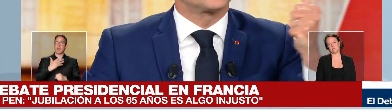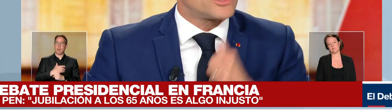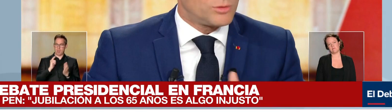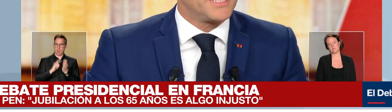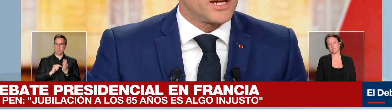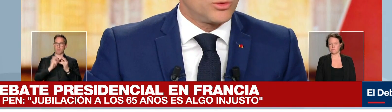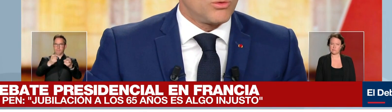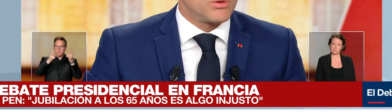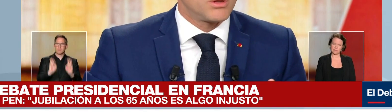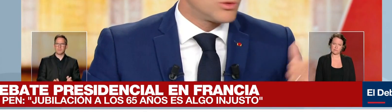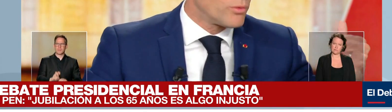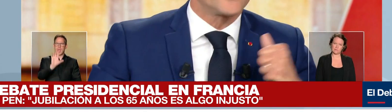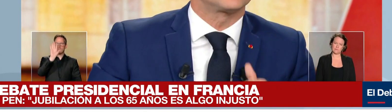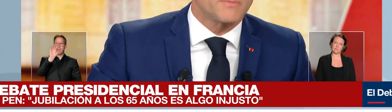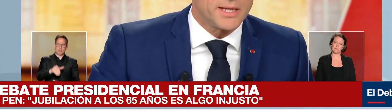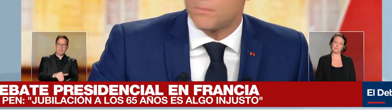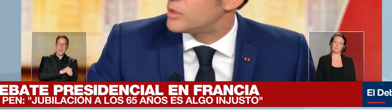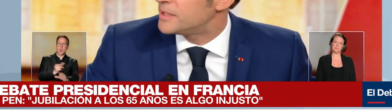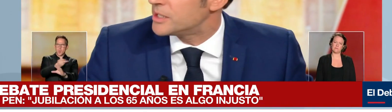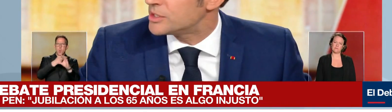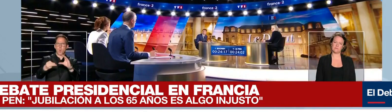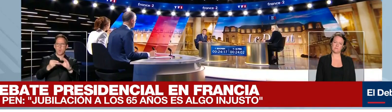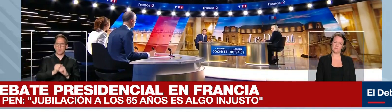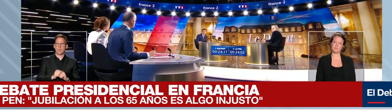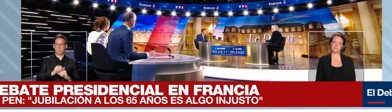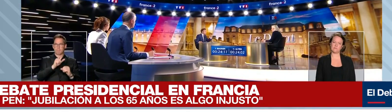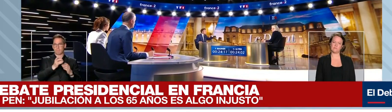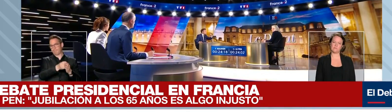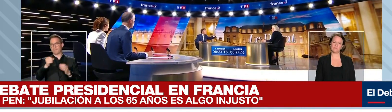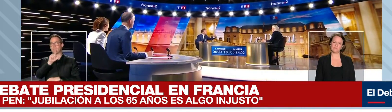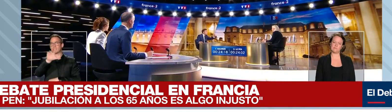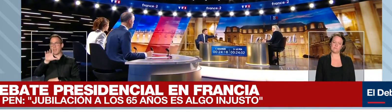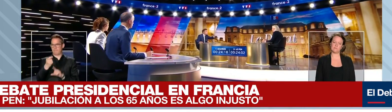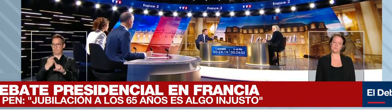en este mandato de 50 mil millones a 25 mil.